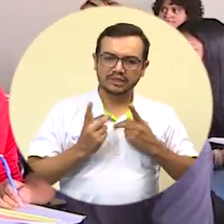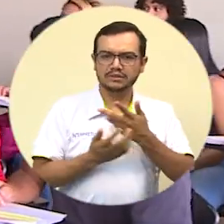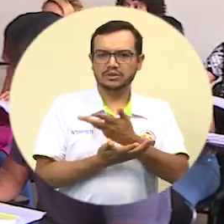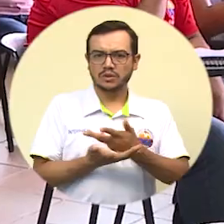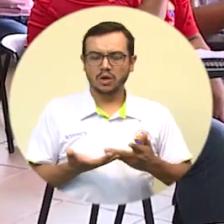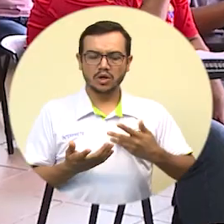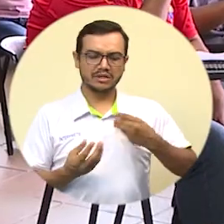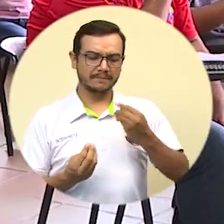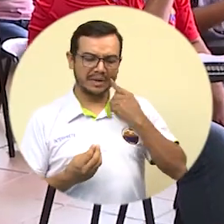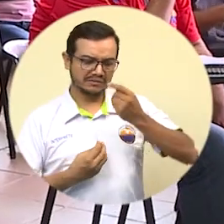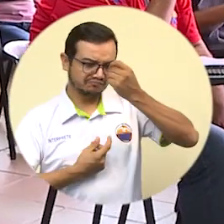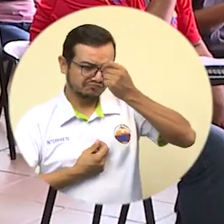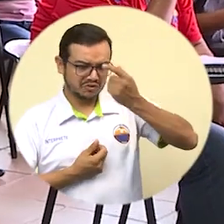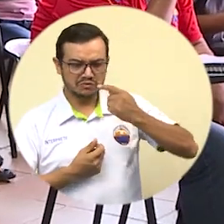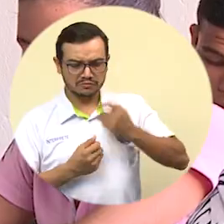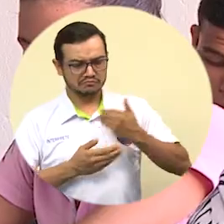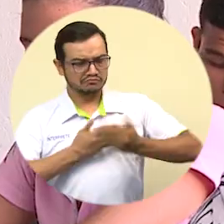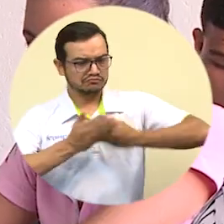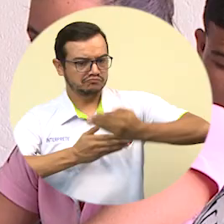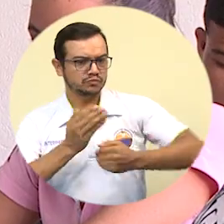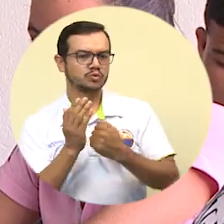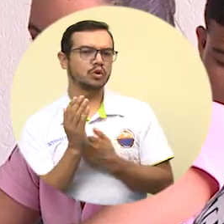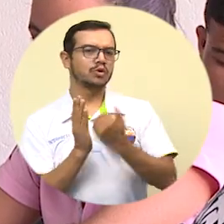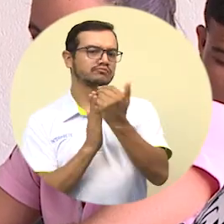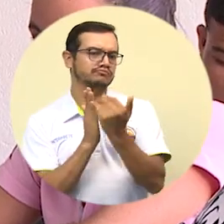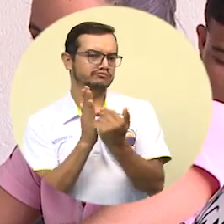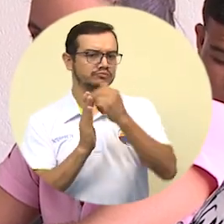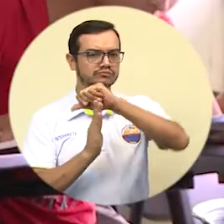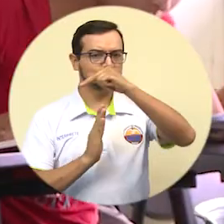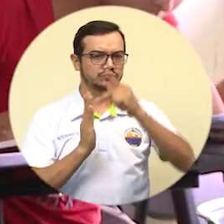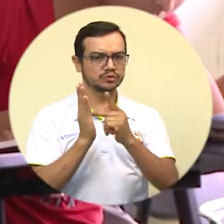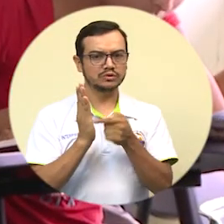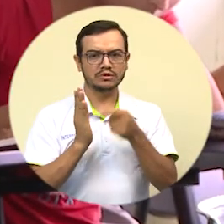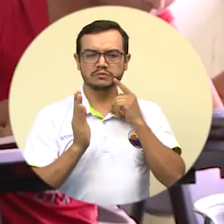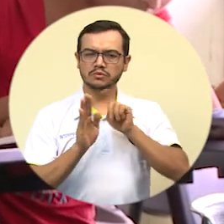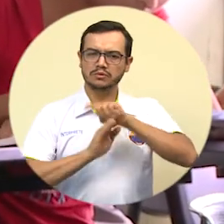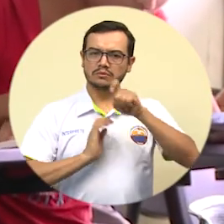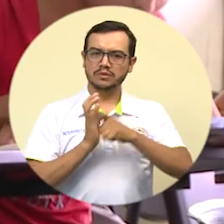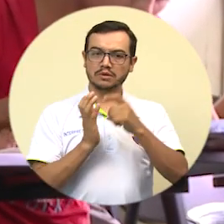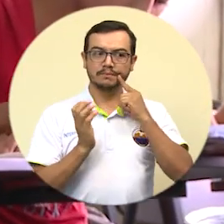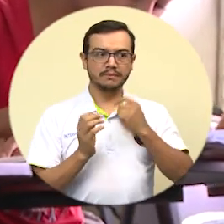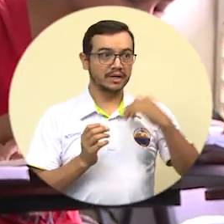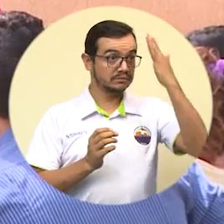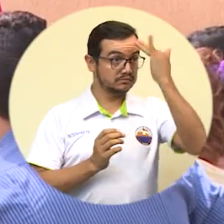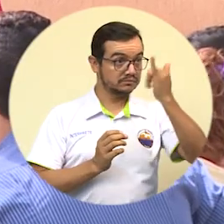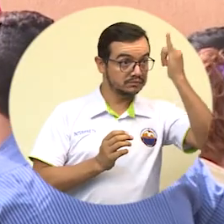humanos altamente capacitados que sirvan para desarrollar los diferentes proyectos de manera concreta